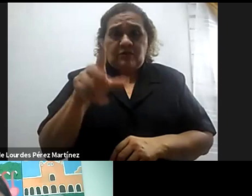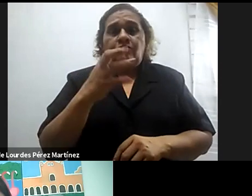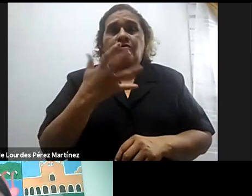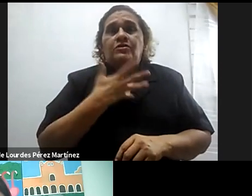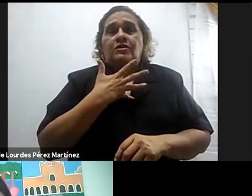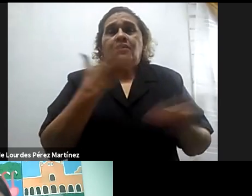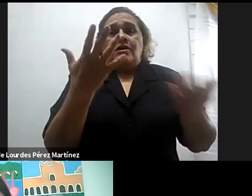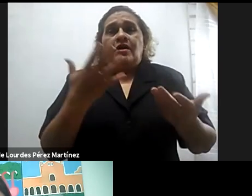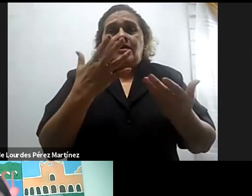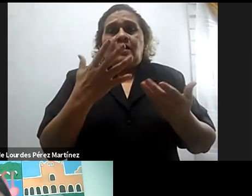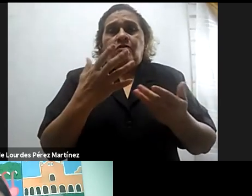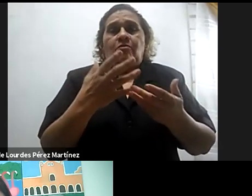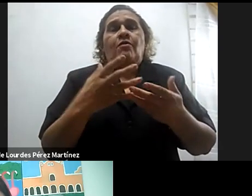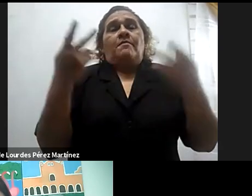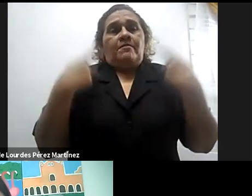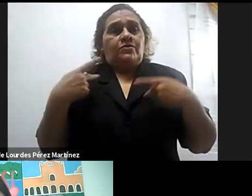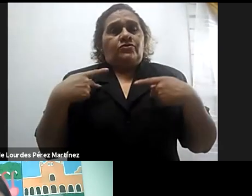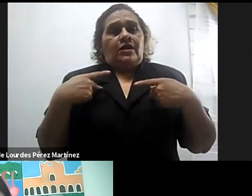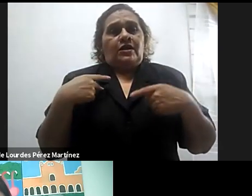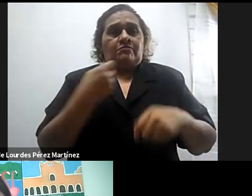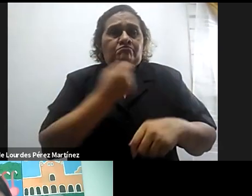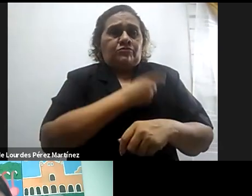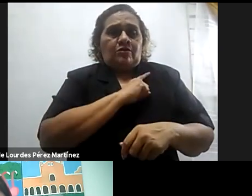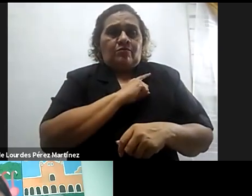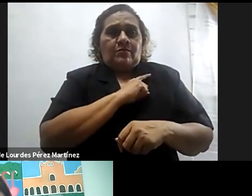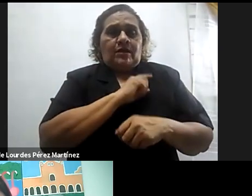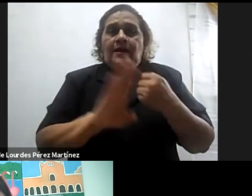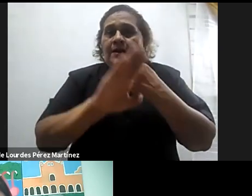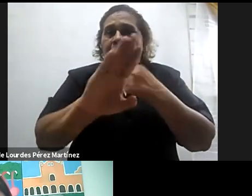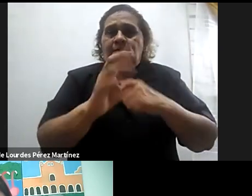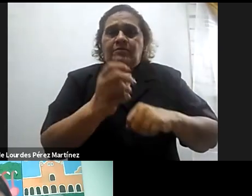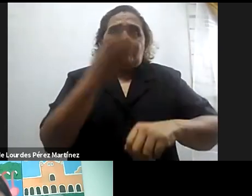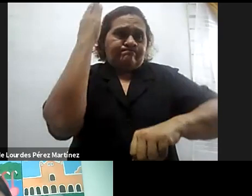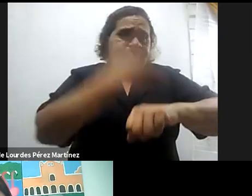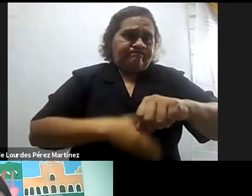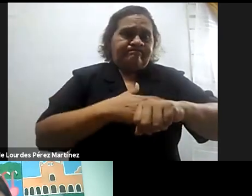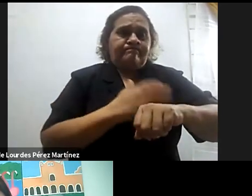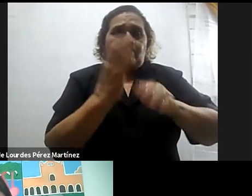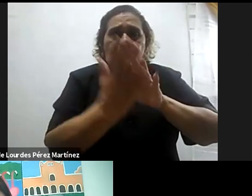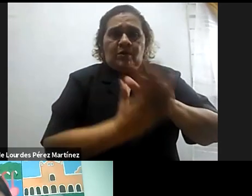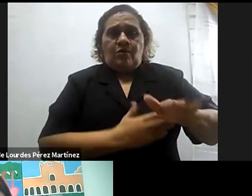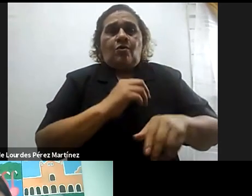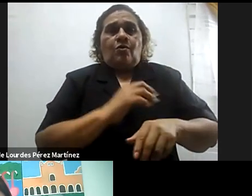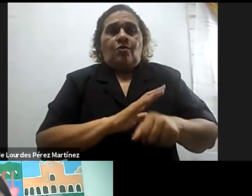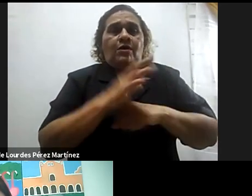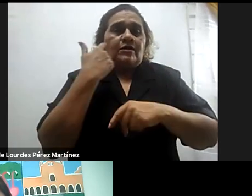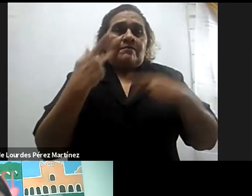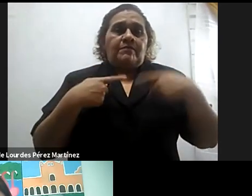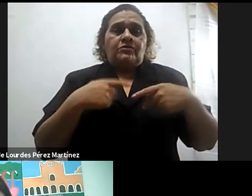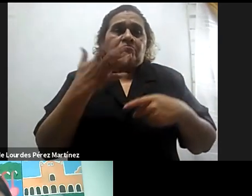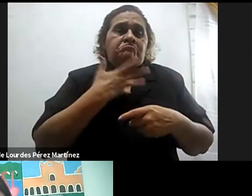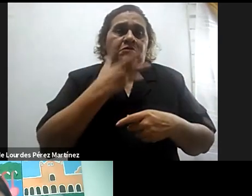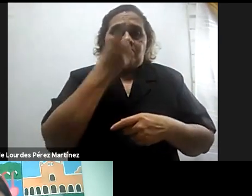ellos también como profesionales de la salud para evitar amputaciones, y cualquier persona que tenga diabetes, que se acerca a una unidad de